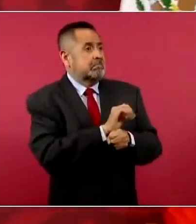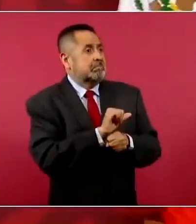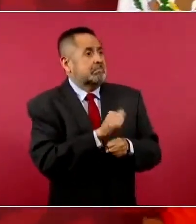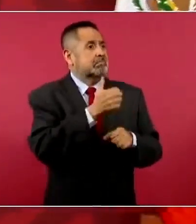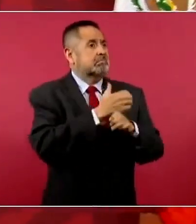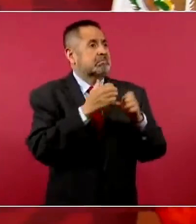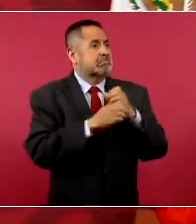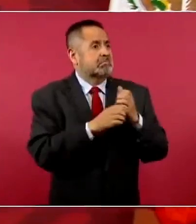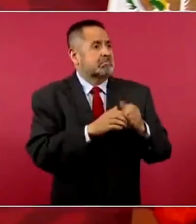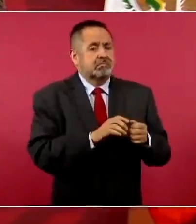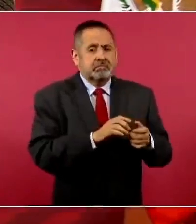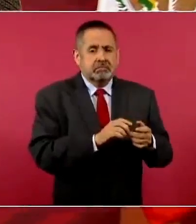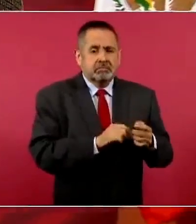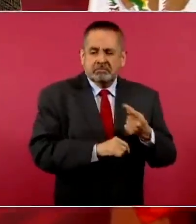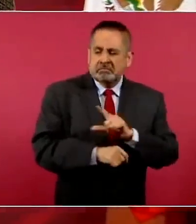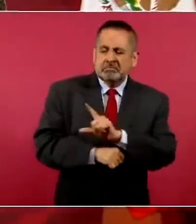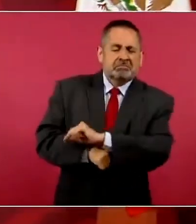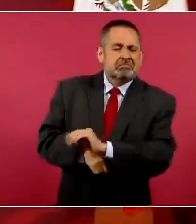para